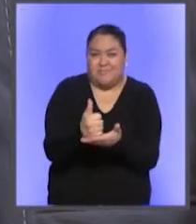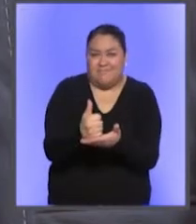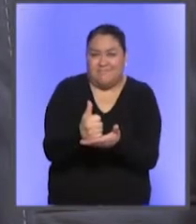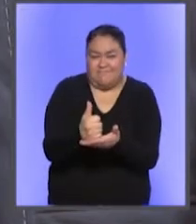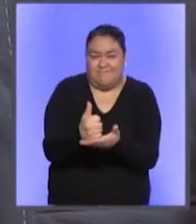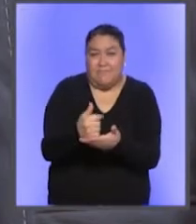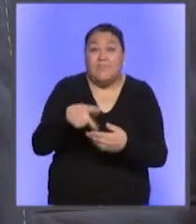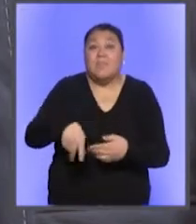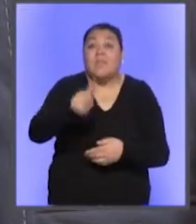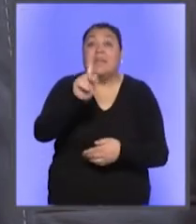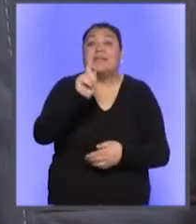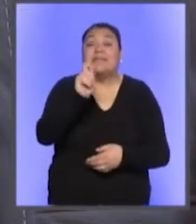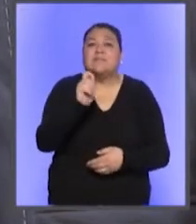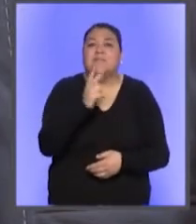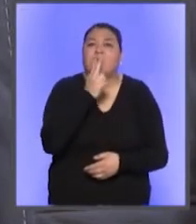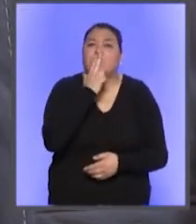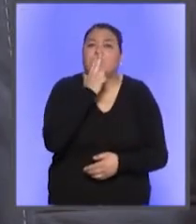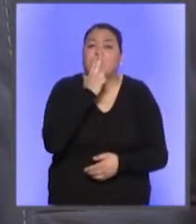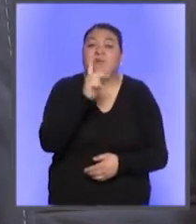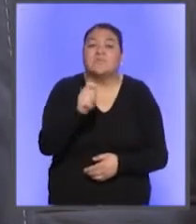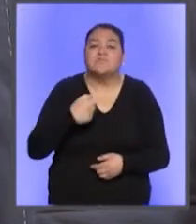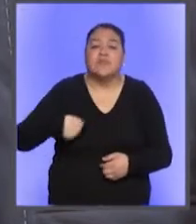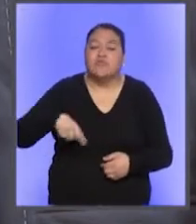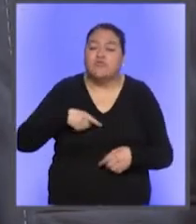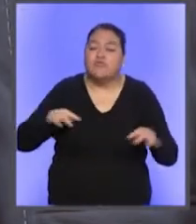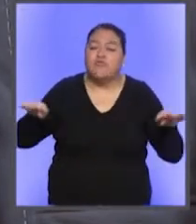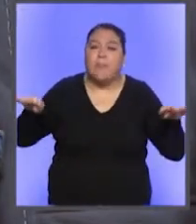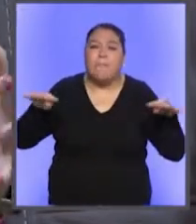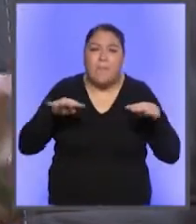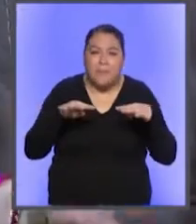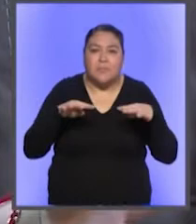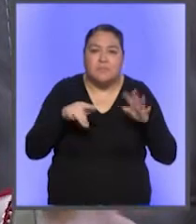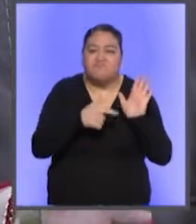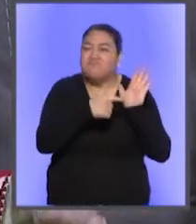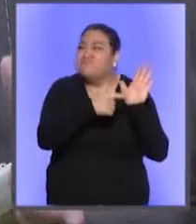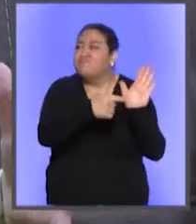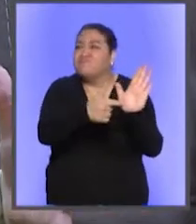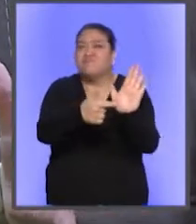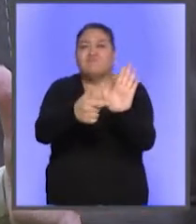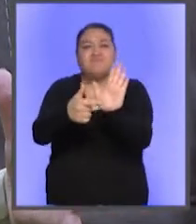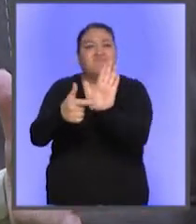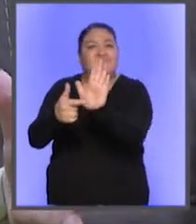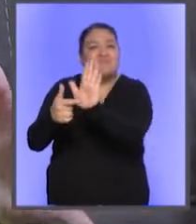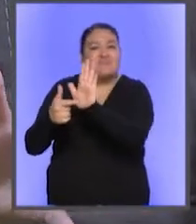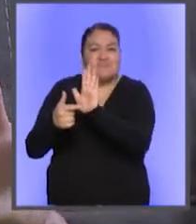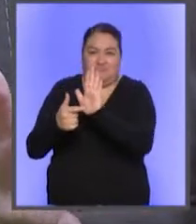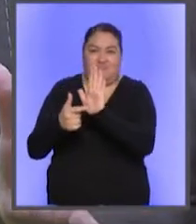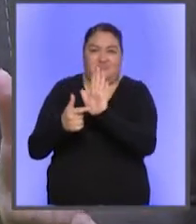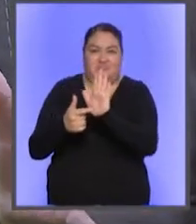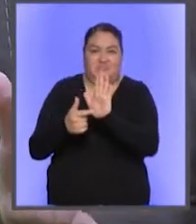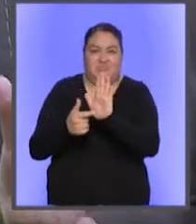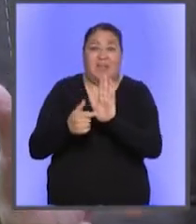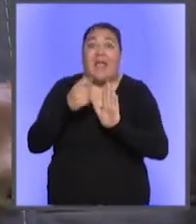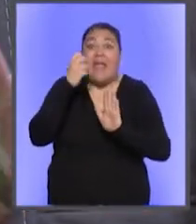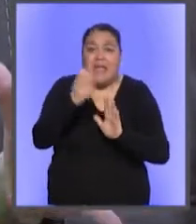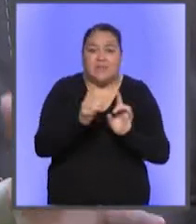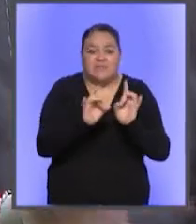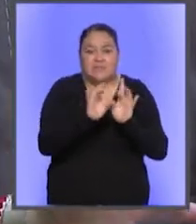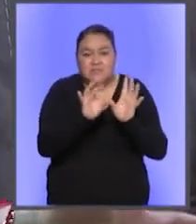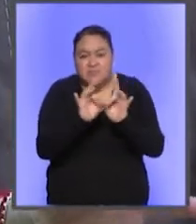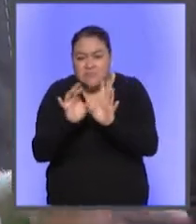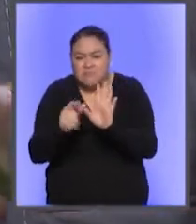lo lo muy valioso que tenemos es que hemos visibilizado ni siquiera diría problema